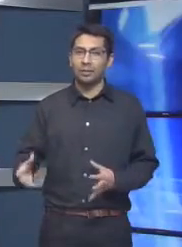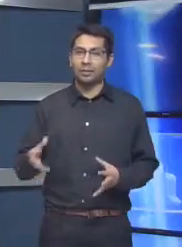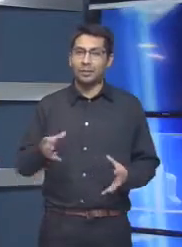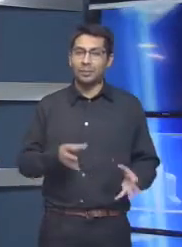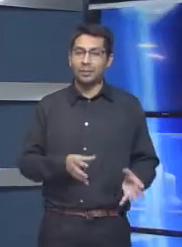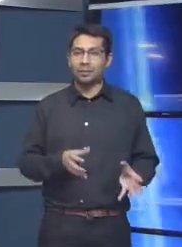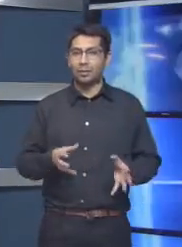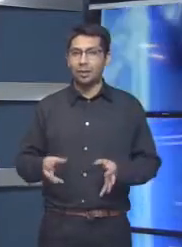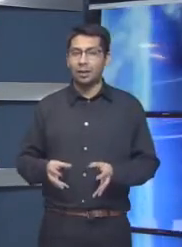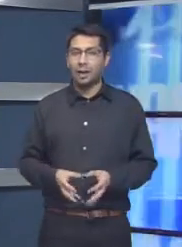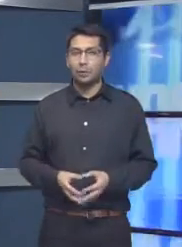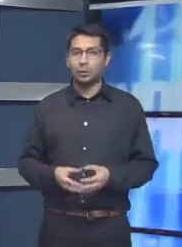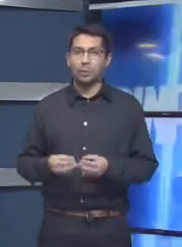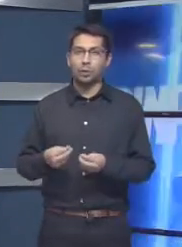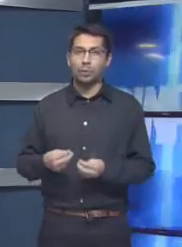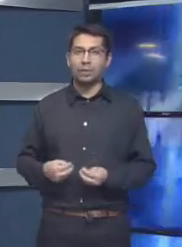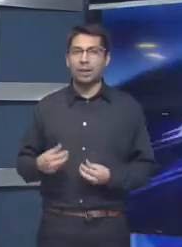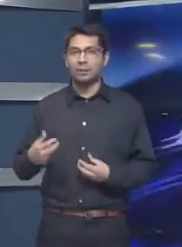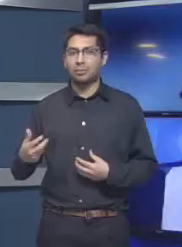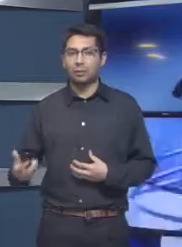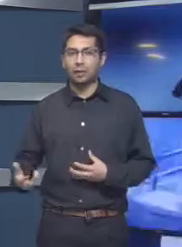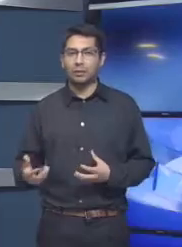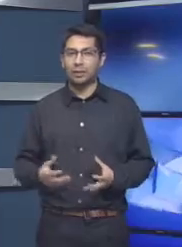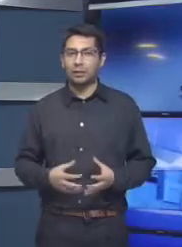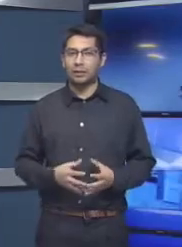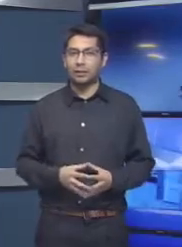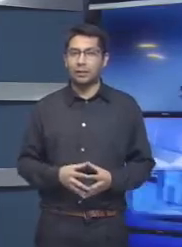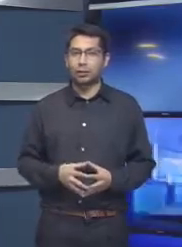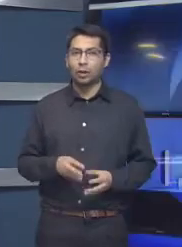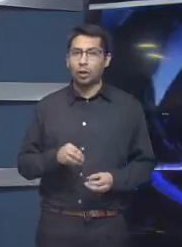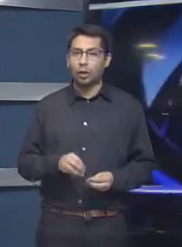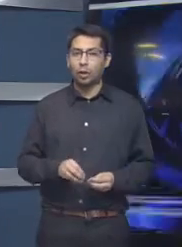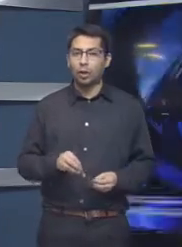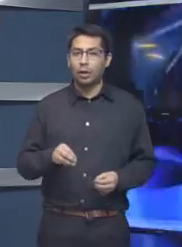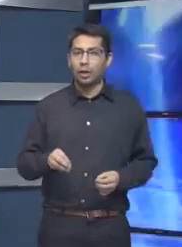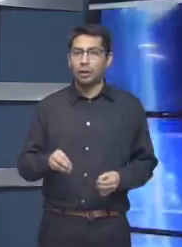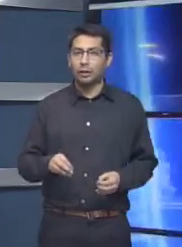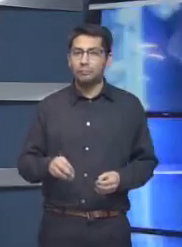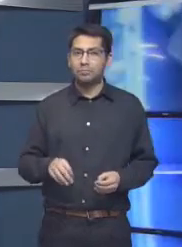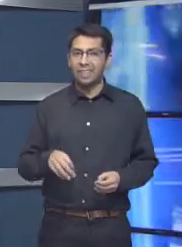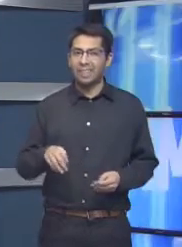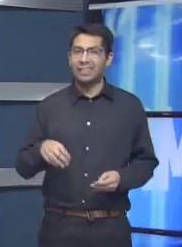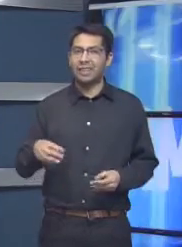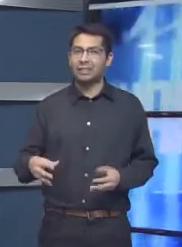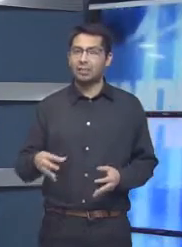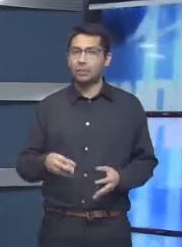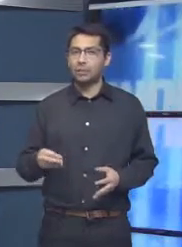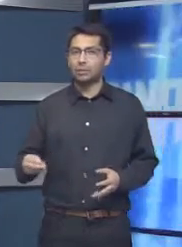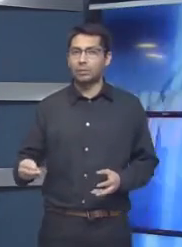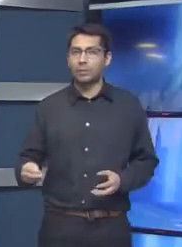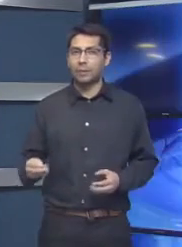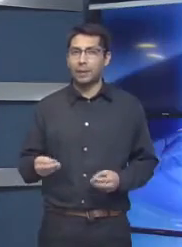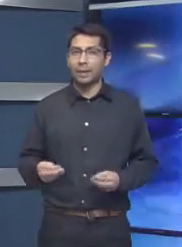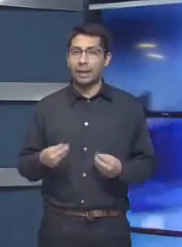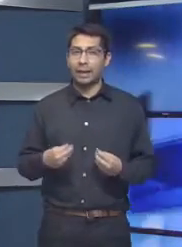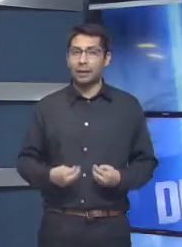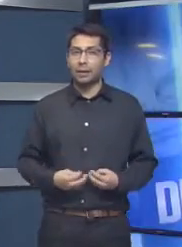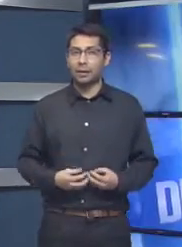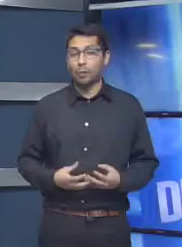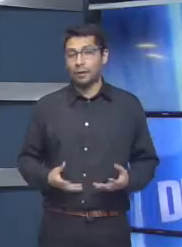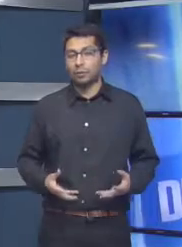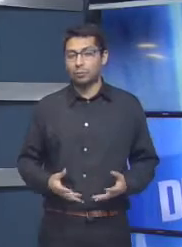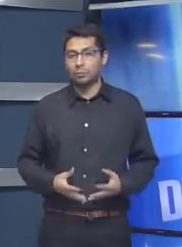algunos intereses que empezaron a ser absorbidos por los comerciantes o por la tarjeta en este caso, hoy tiene intereses, ¿cómo es justamente para